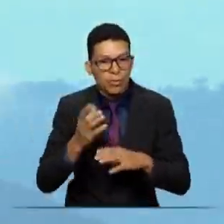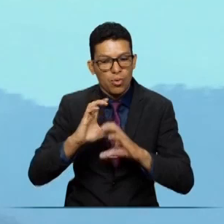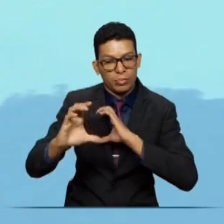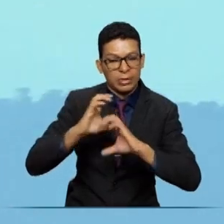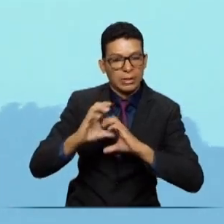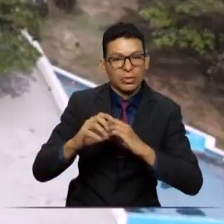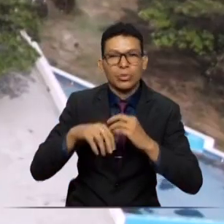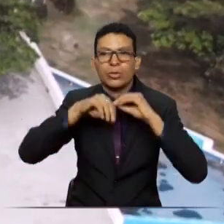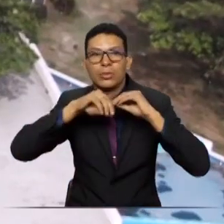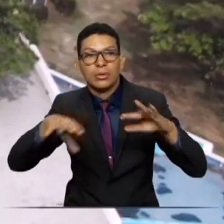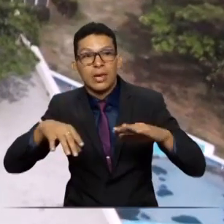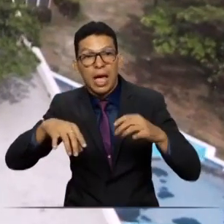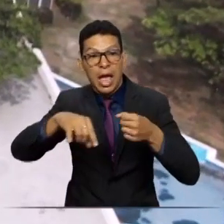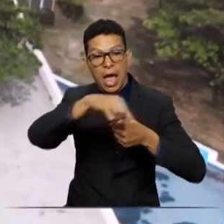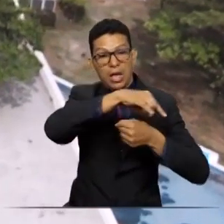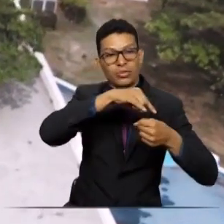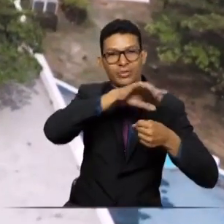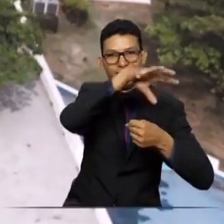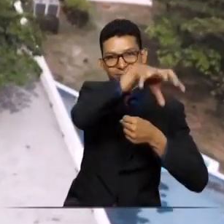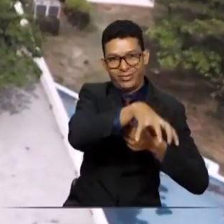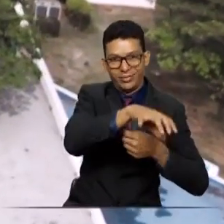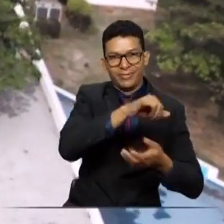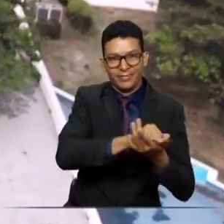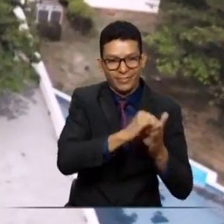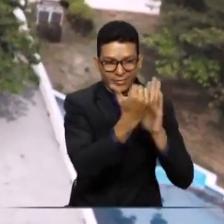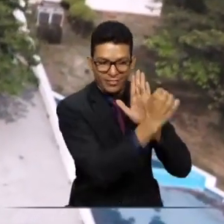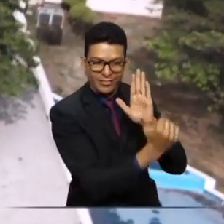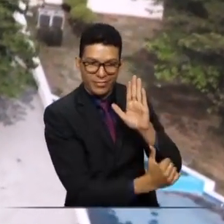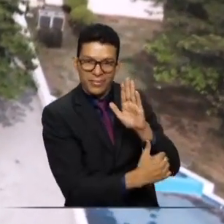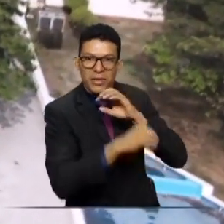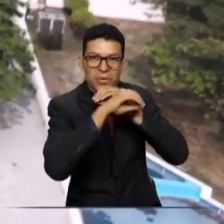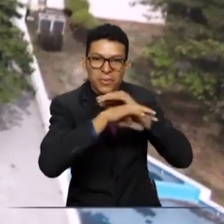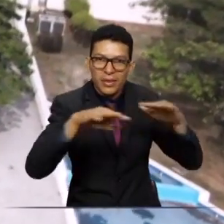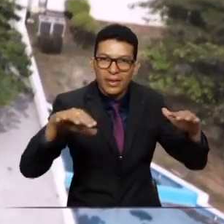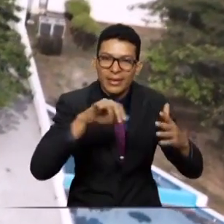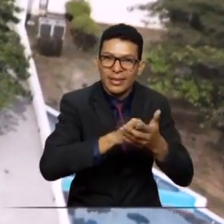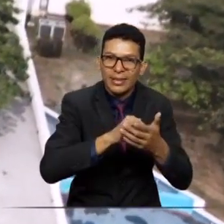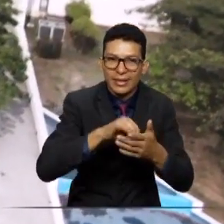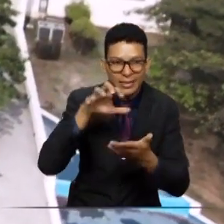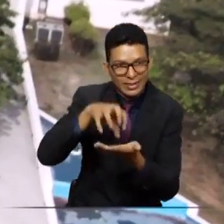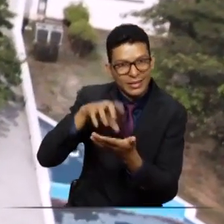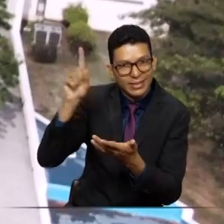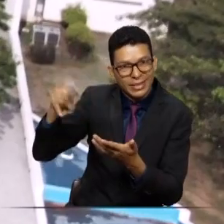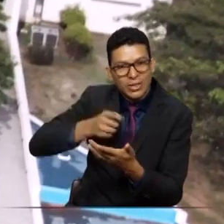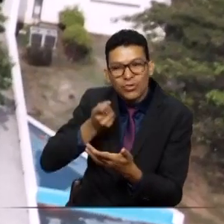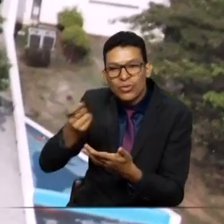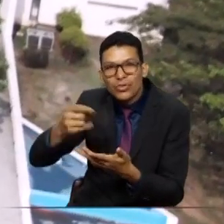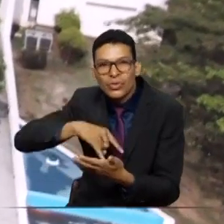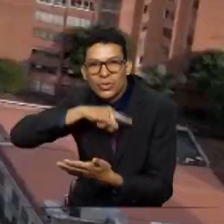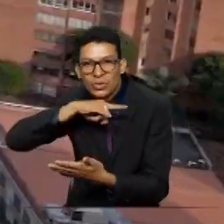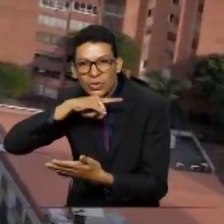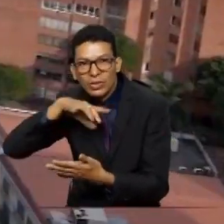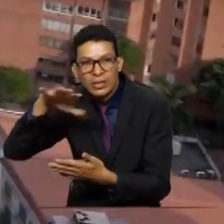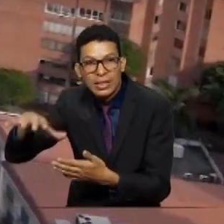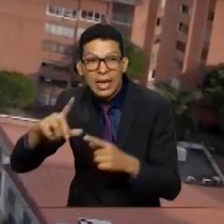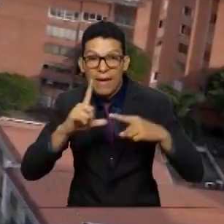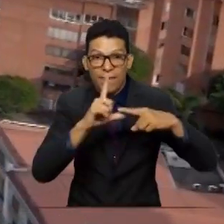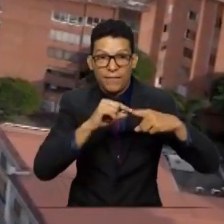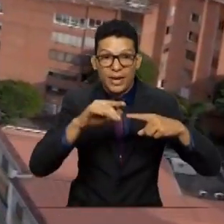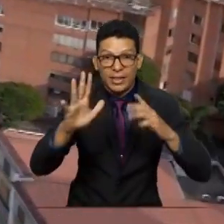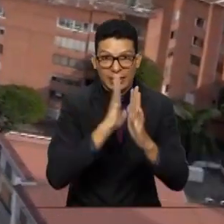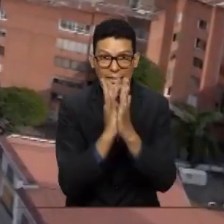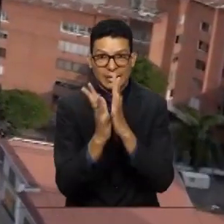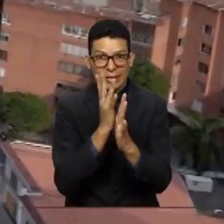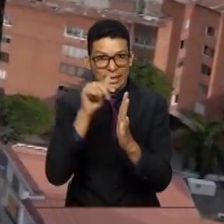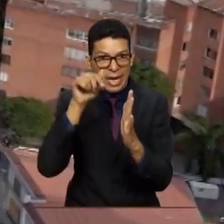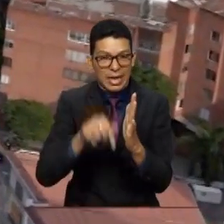cubrir la zona azul, donde se desarrollará la agenda de la cumbre en el centro de eventos Valle del Pacífico, y la zona verde en el centro